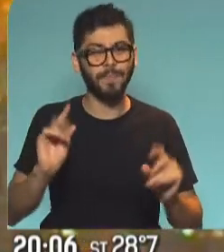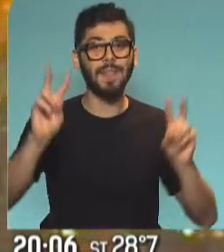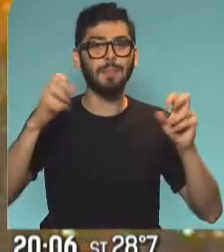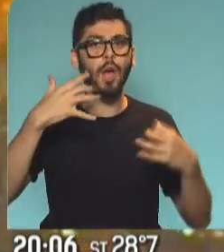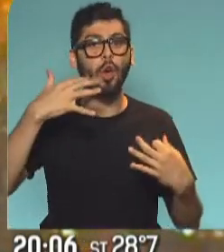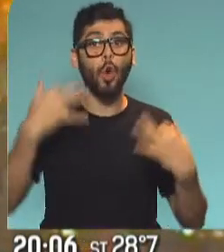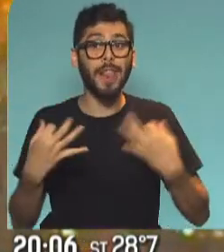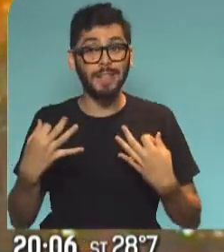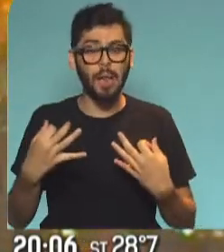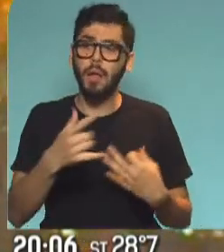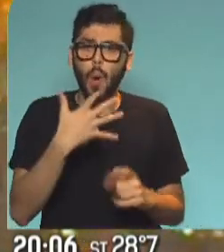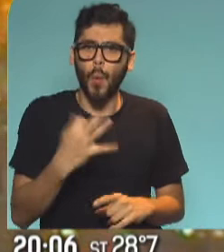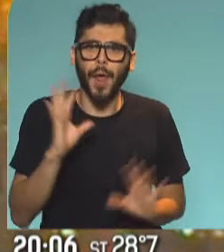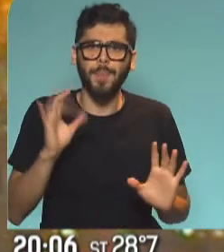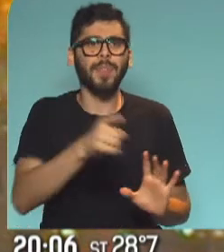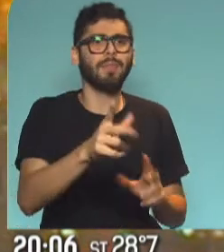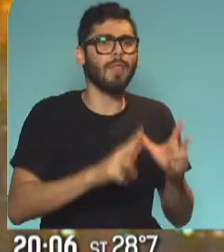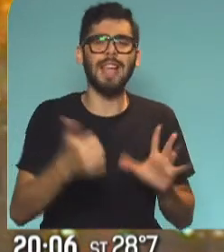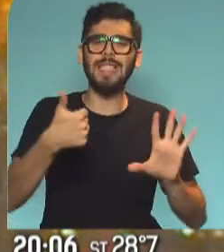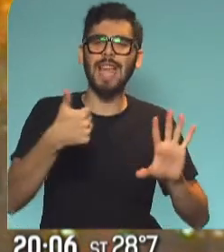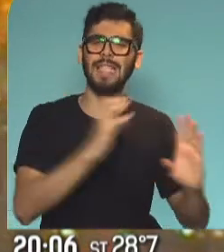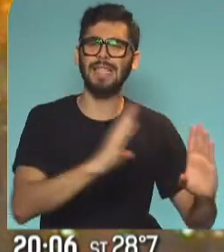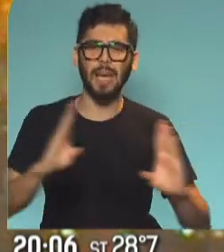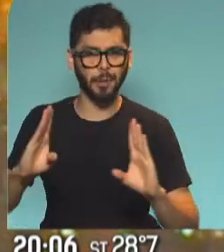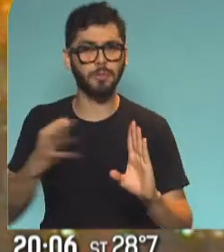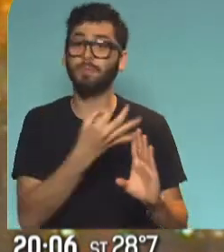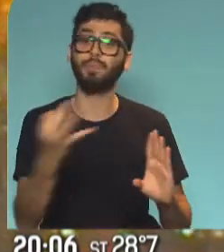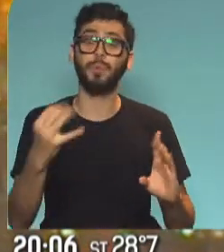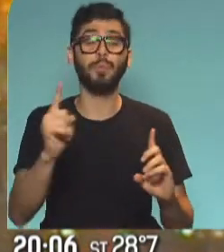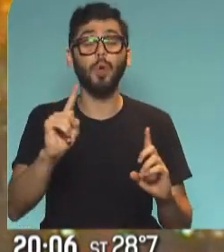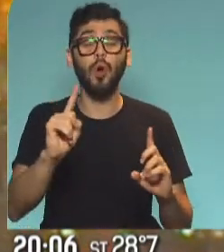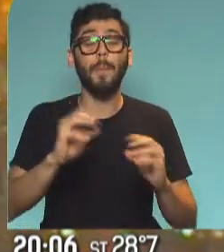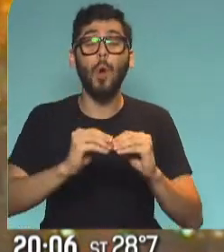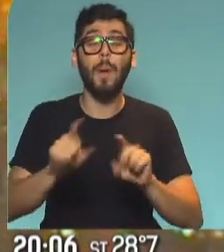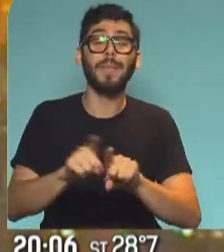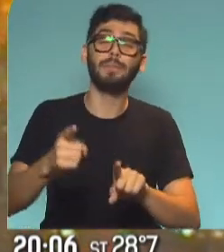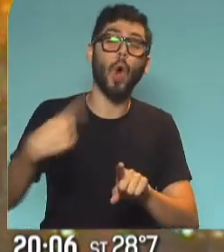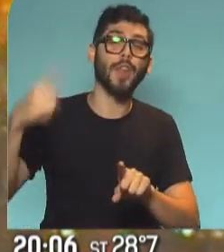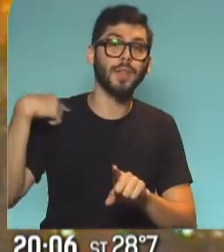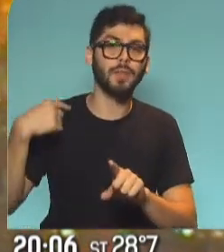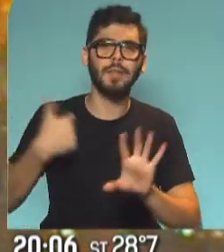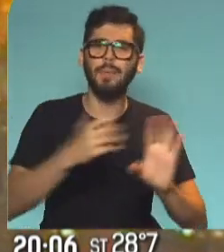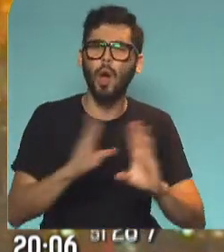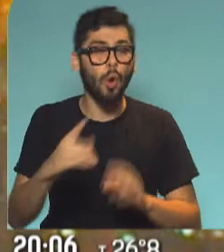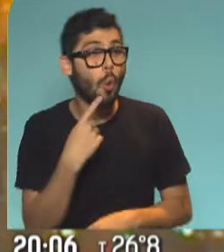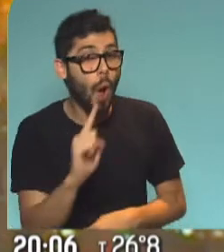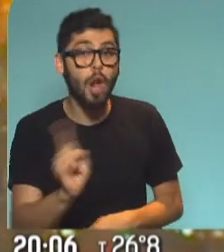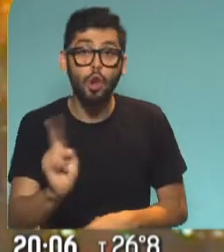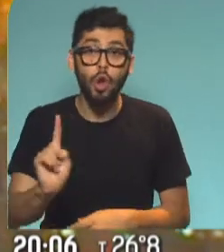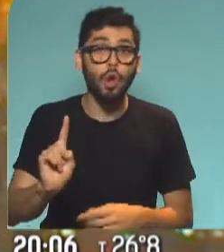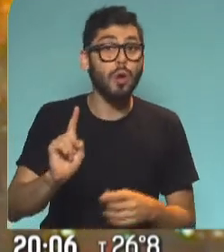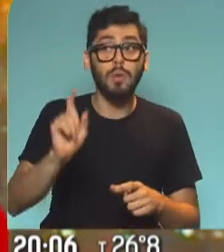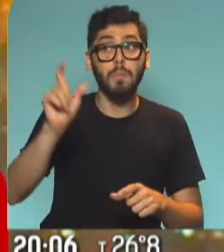tiene razón Fernán Quirós cuando habla de 6 etapas, pero volvemos al mismo problema que hablábamos antes, Ariel. Y es ¿cuáles son? ¿Cuáles son? No, es dónde entra el personal